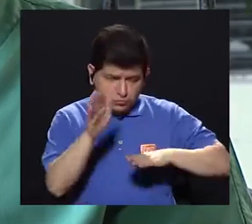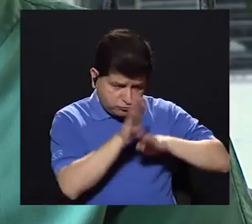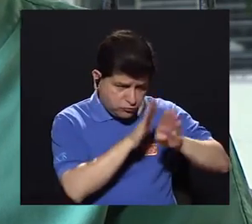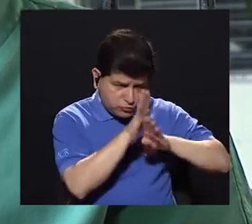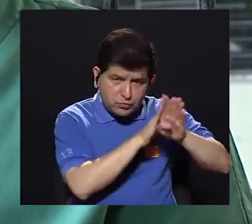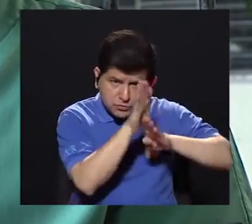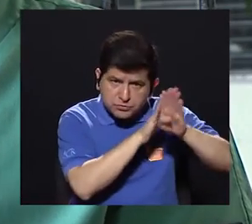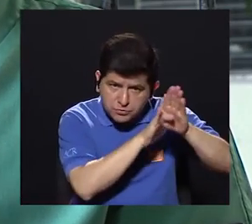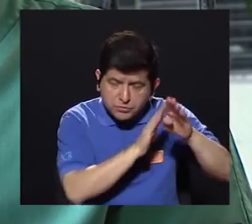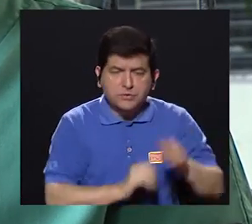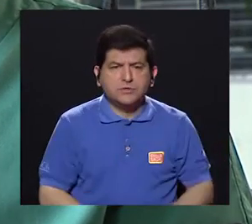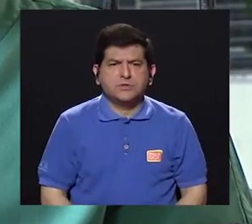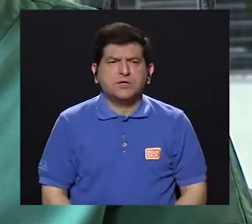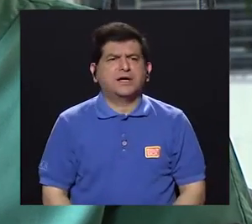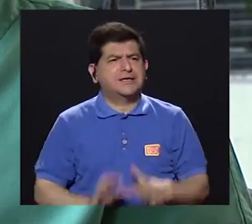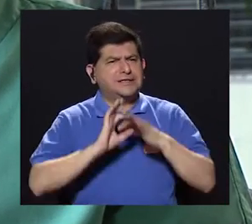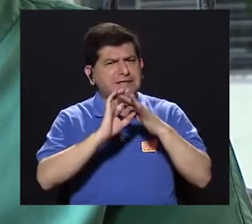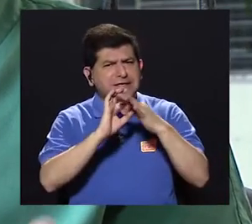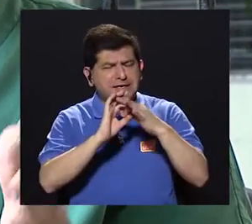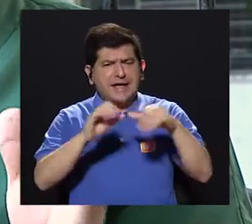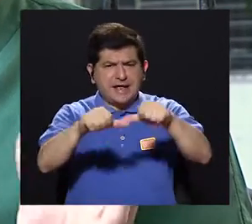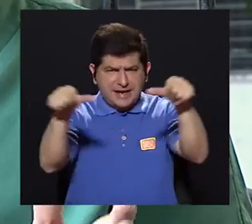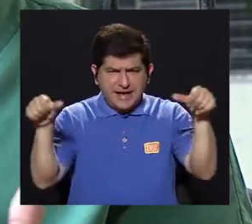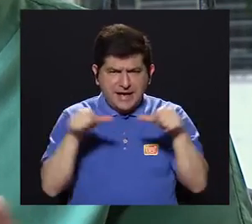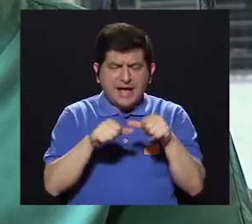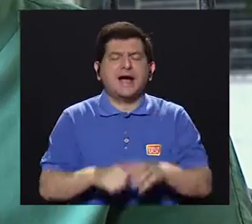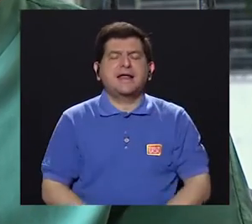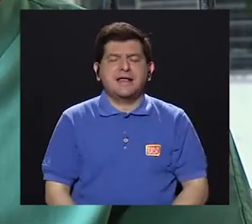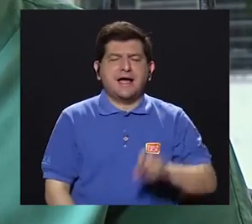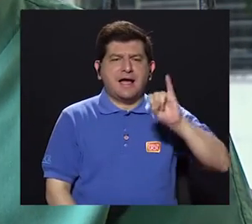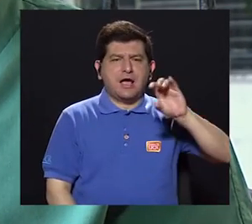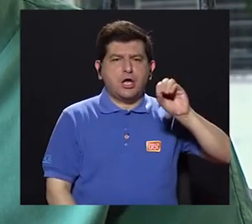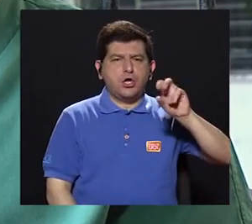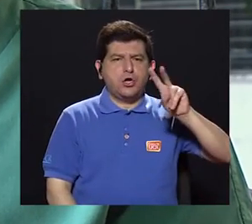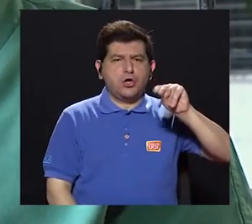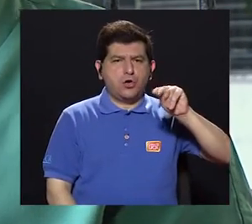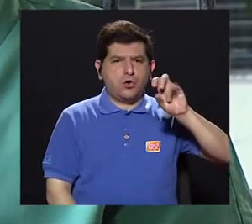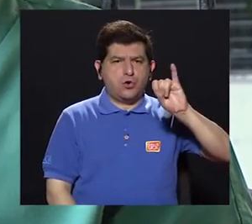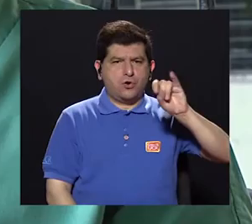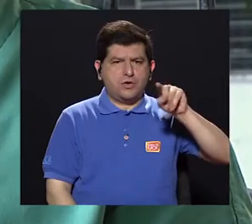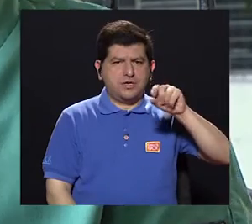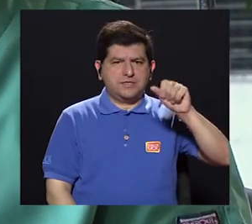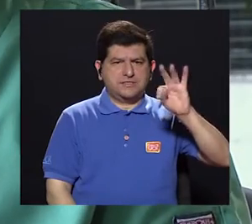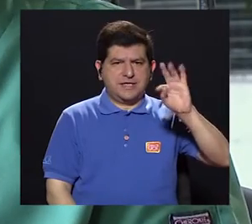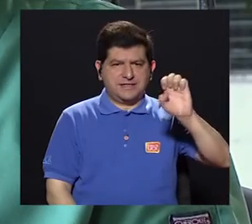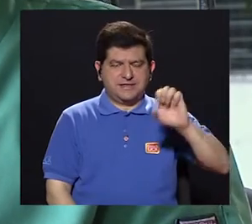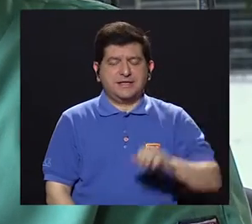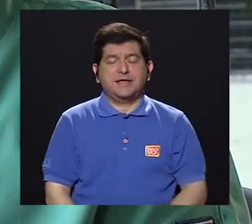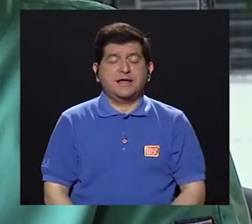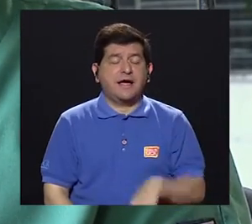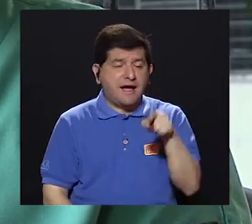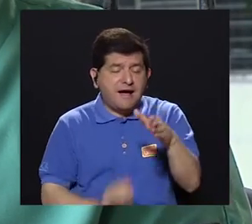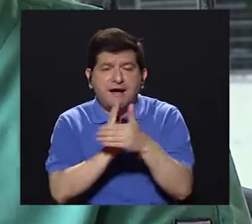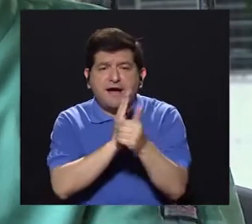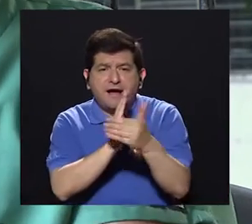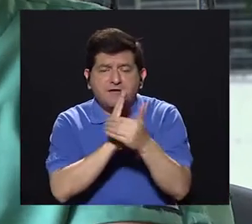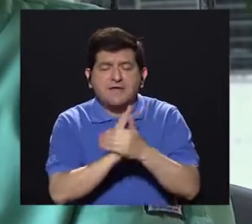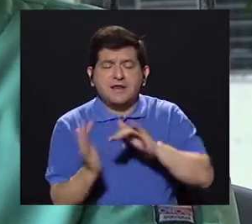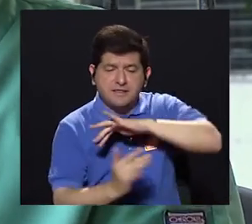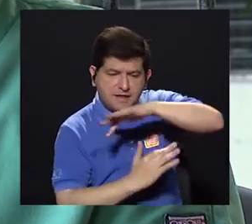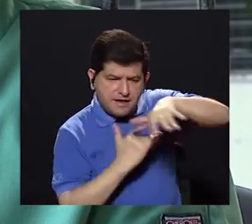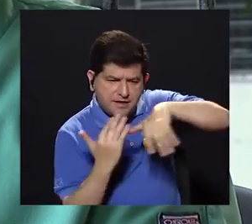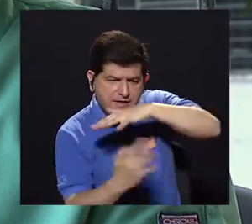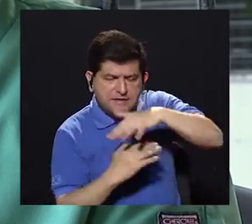me desarrollo, estamos ligados más al área de las radiaciones ionizantes. O sea, son aquellas radiaciones que tienen la capacidad de,